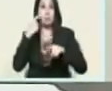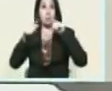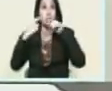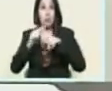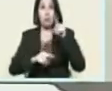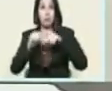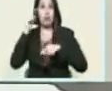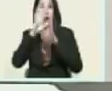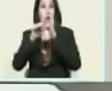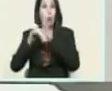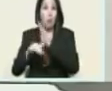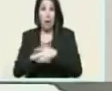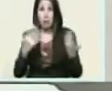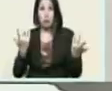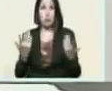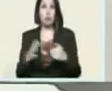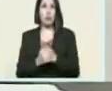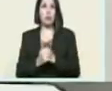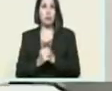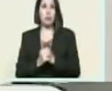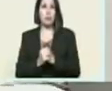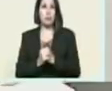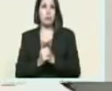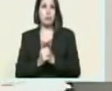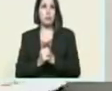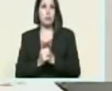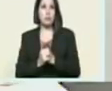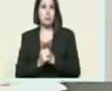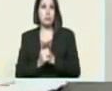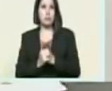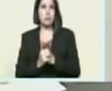por allí robando al propio pueblo.